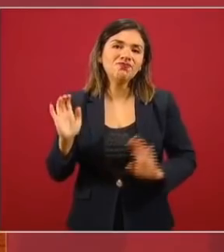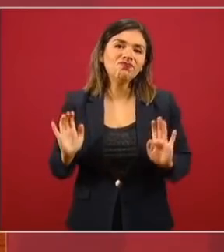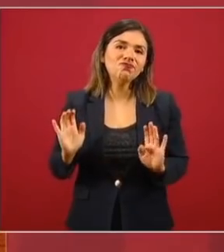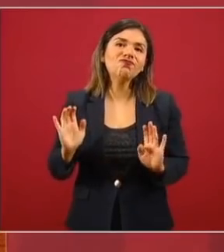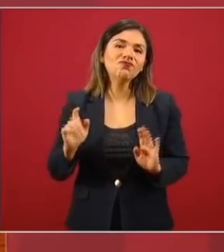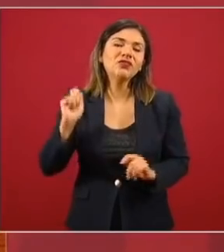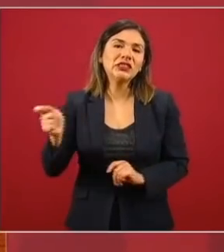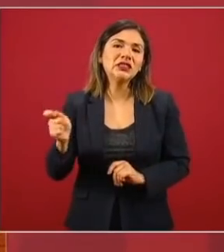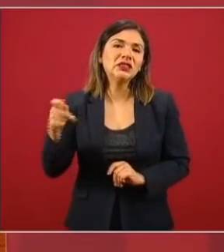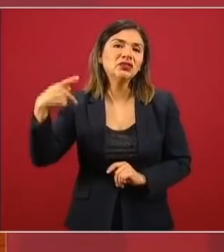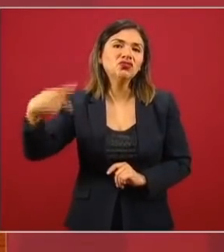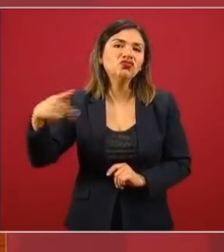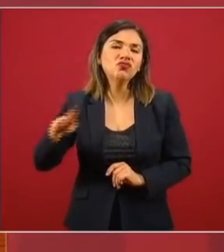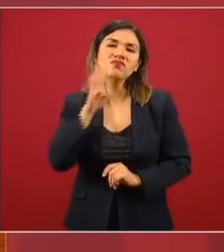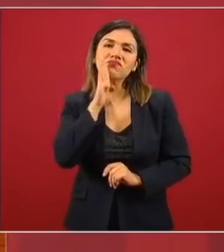comete,